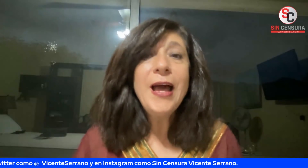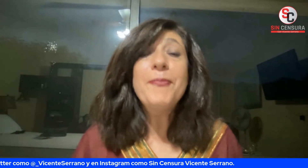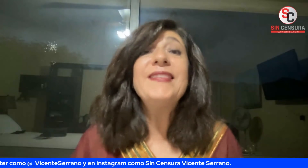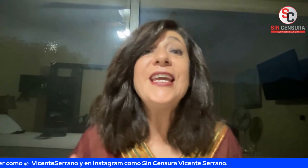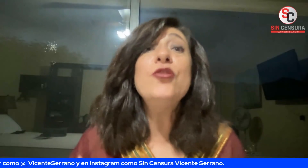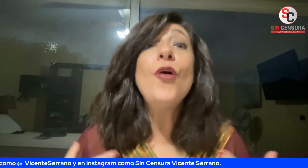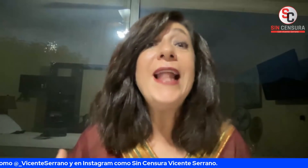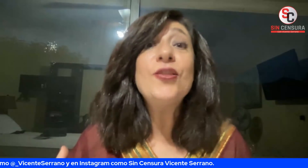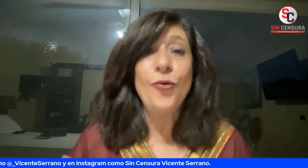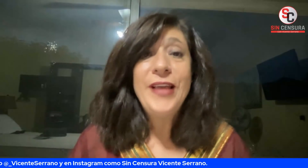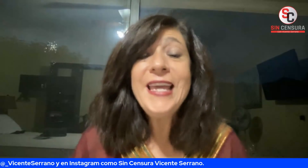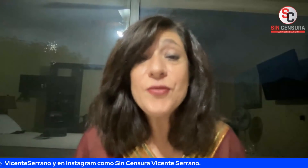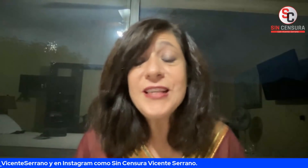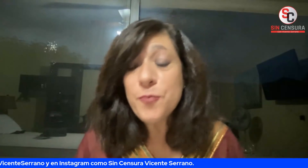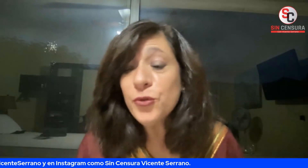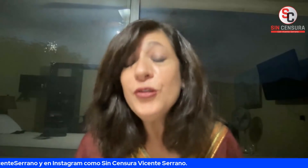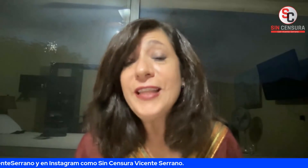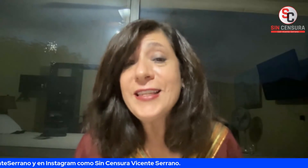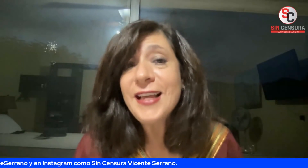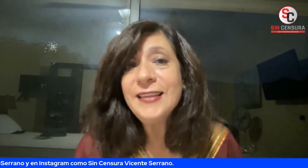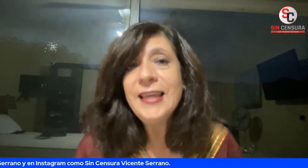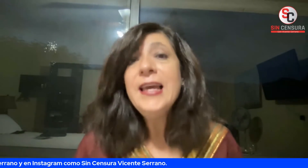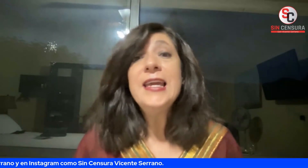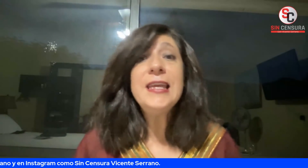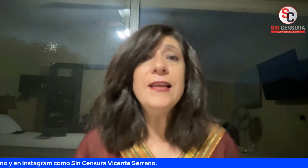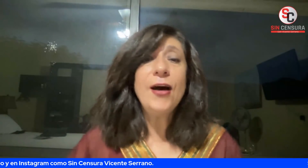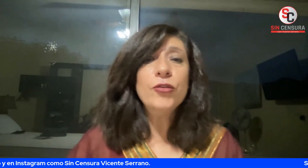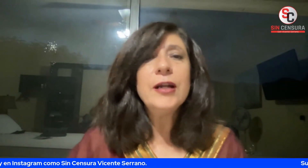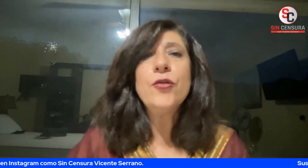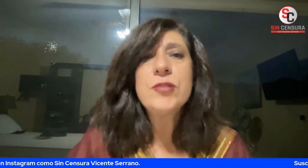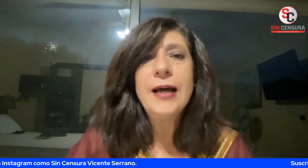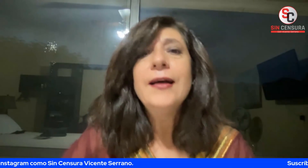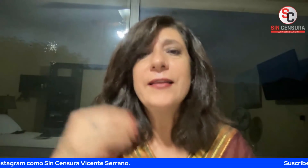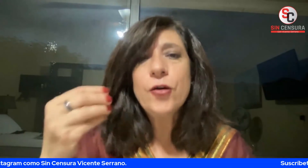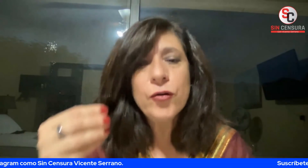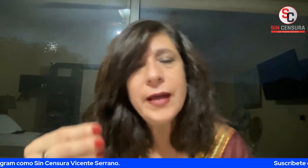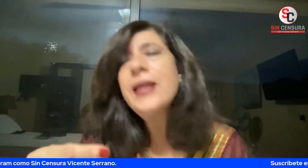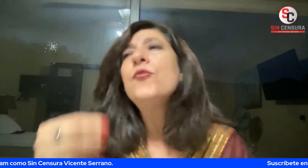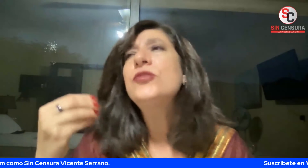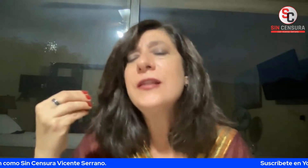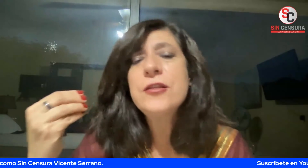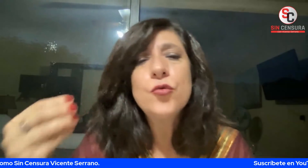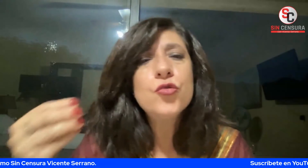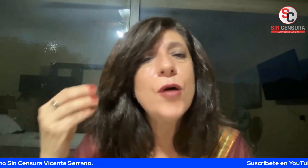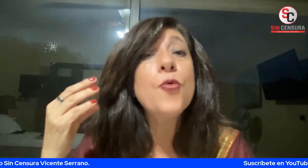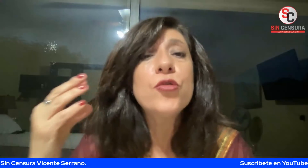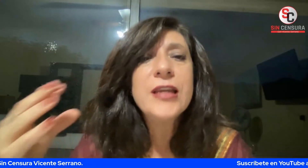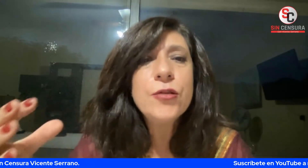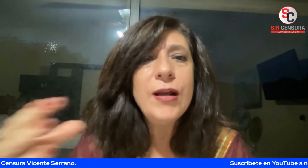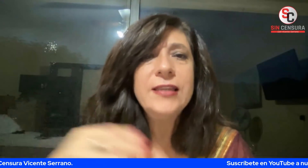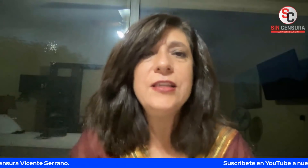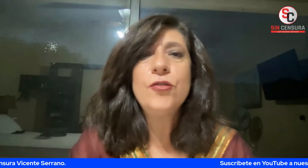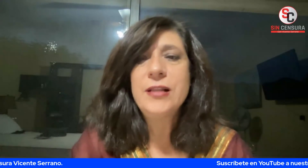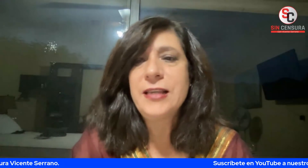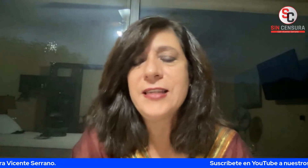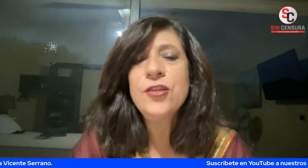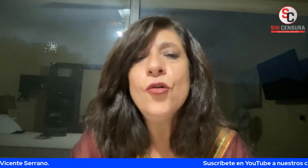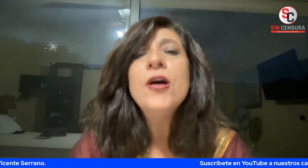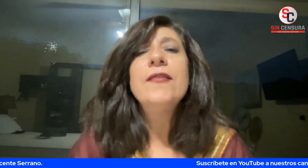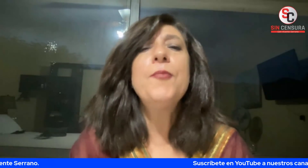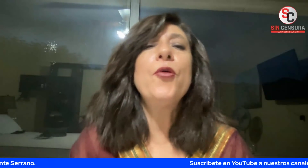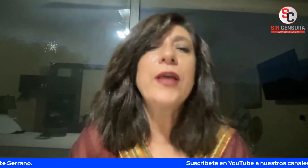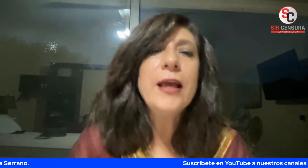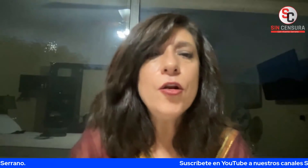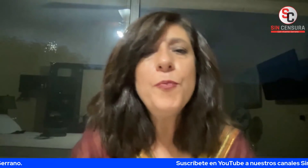con batiendo alto? Eso es el punto interesante. Y la otra cosa, recordaremos el discurso aburrido al inicio del